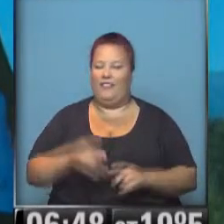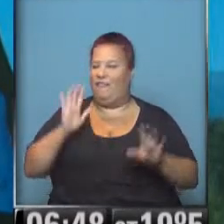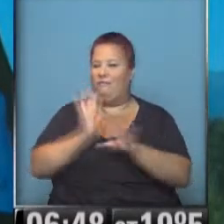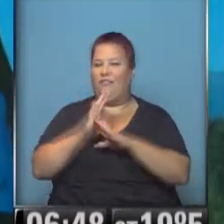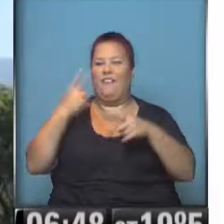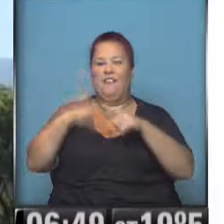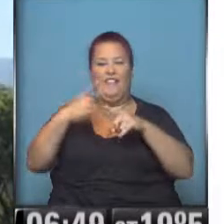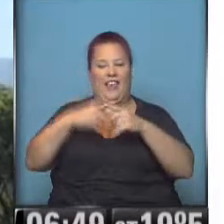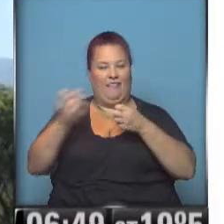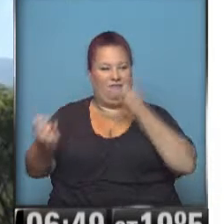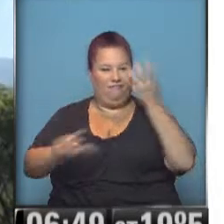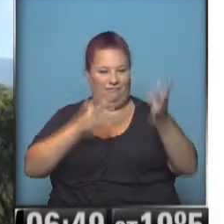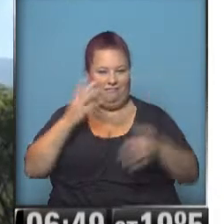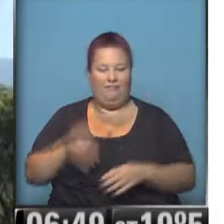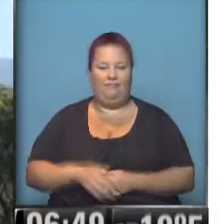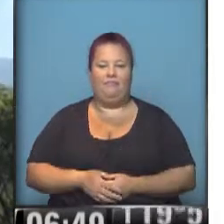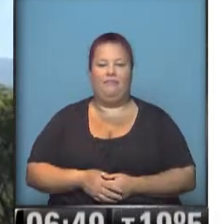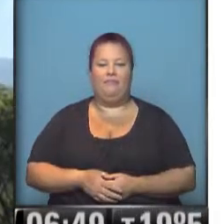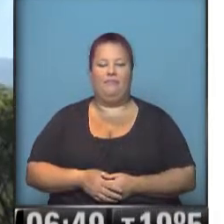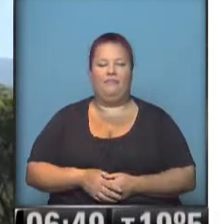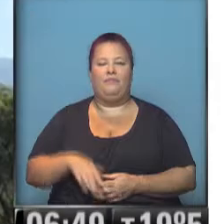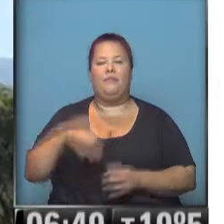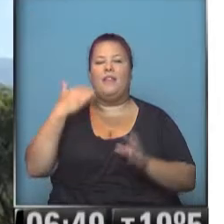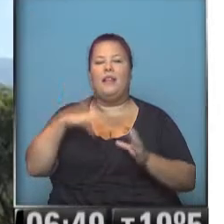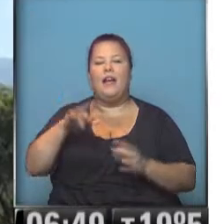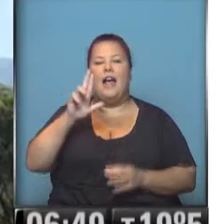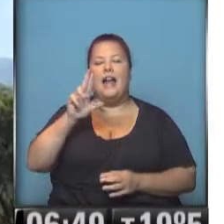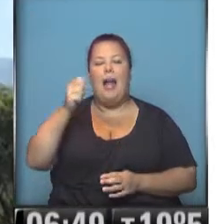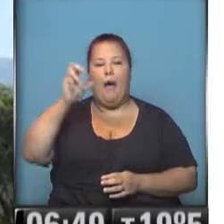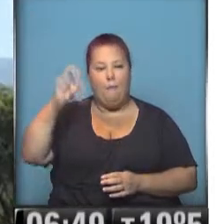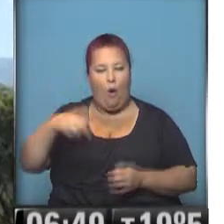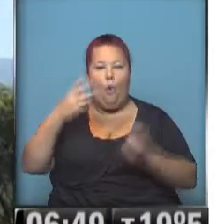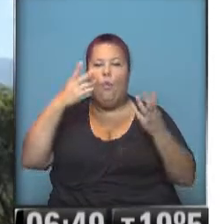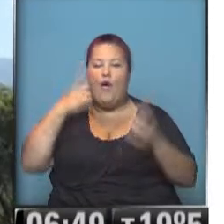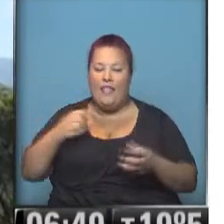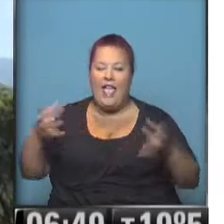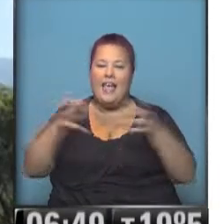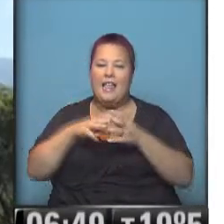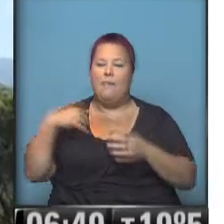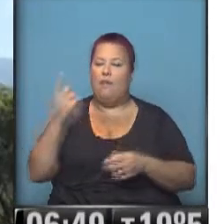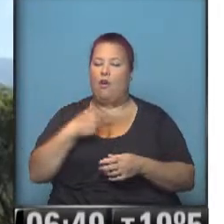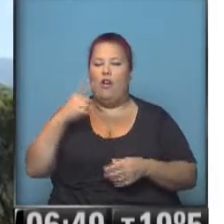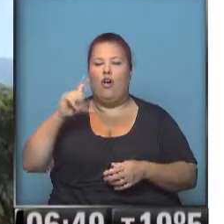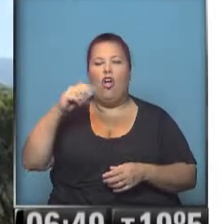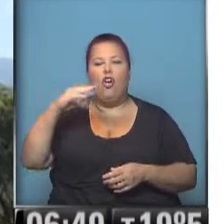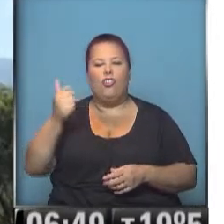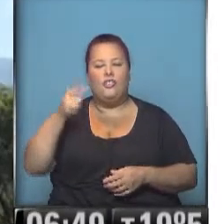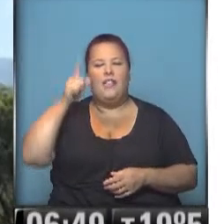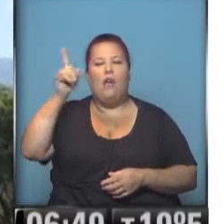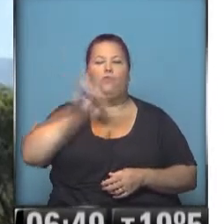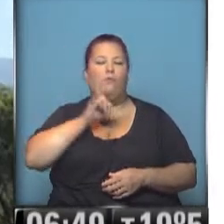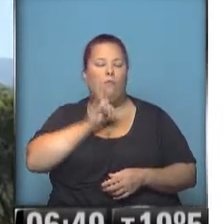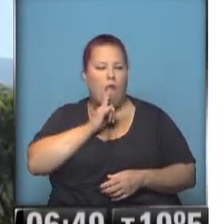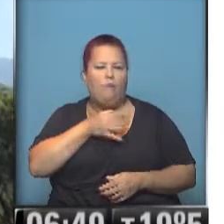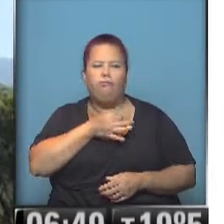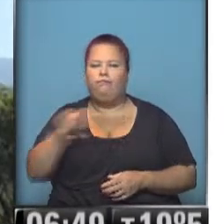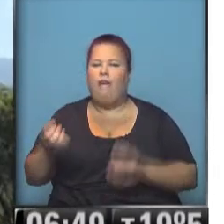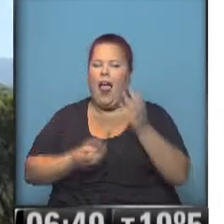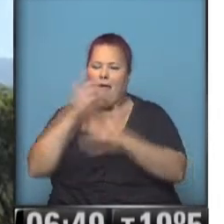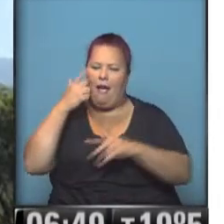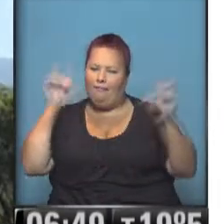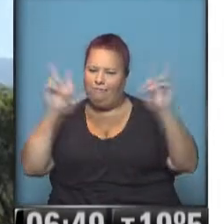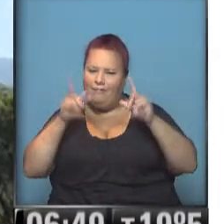fiesta. Aparece el mensaje de Ramón. Buen día, Nadia y equipo. Somos de La Cocha, provincia de Tucumán. Todas las mañanas te